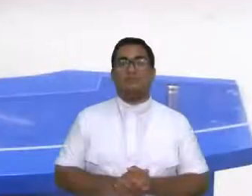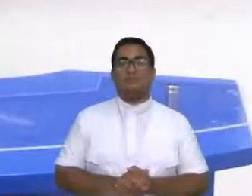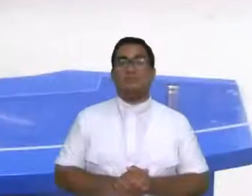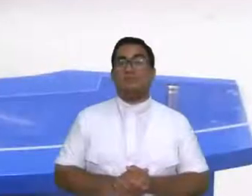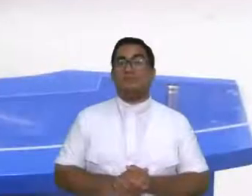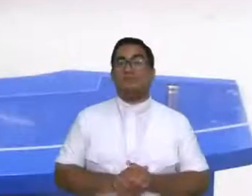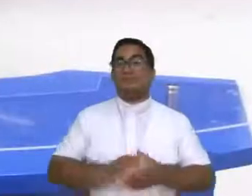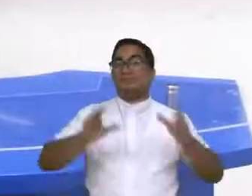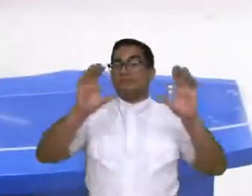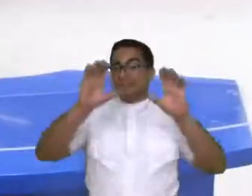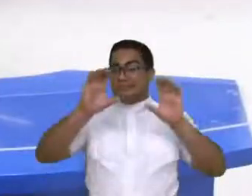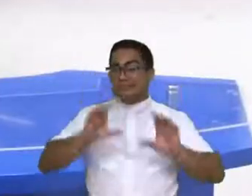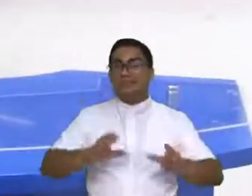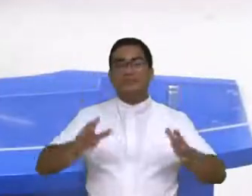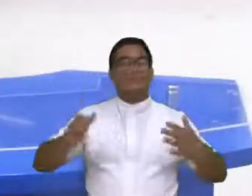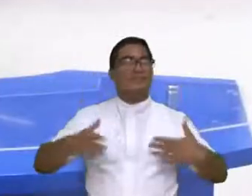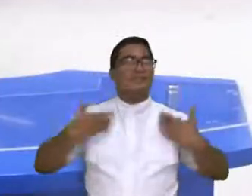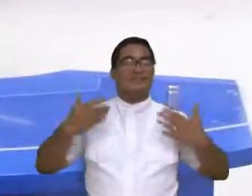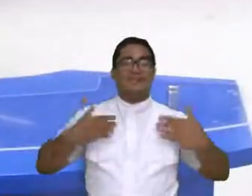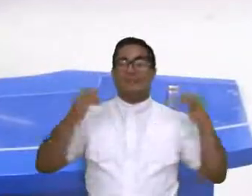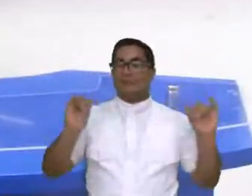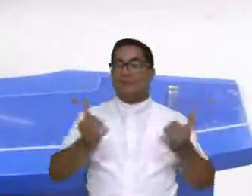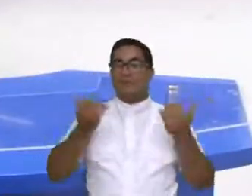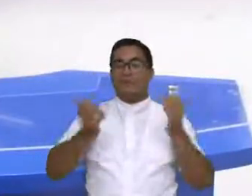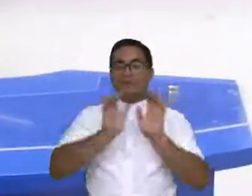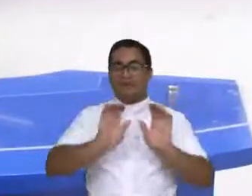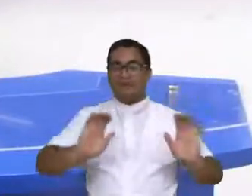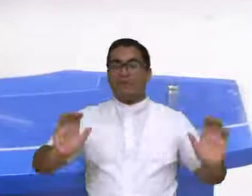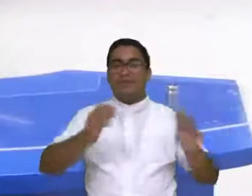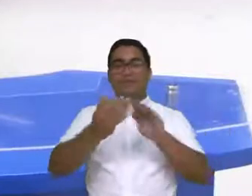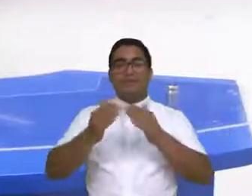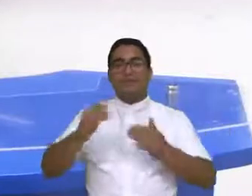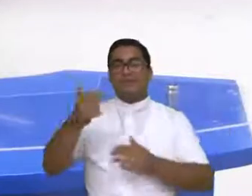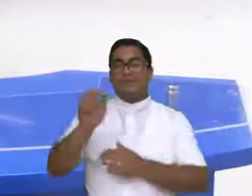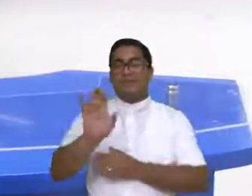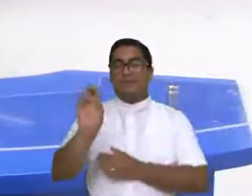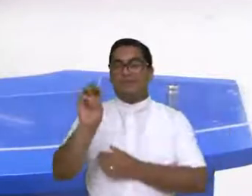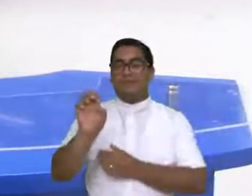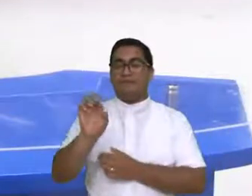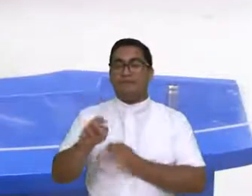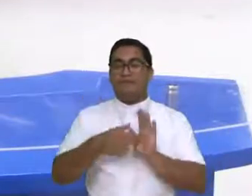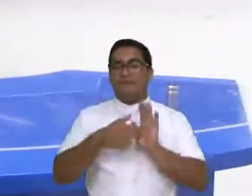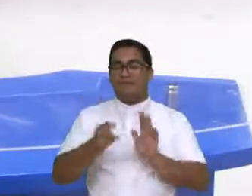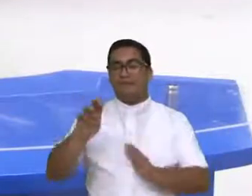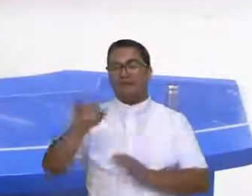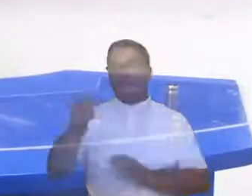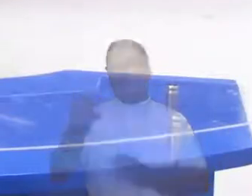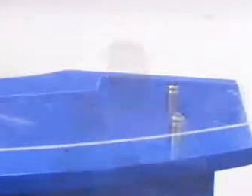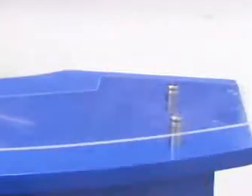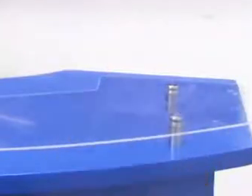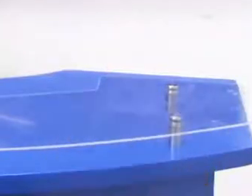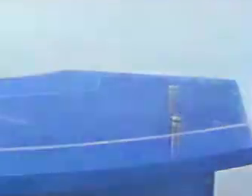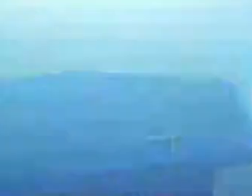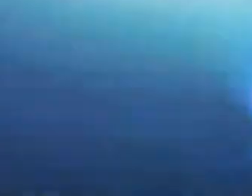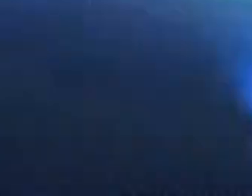Una tarde recreativa vivieron niños y niñas del barrio Germán Pomares. Miguel Carranza nos cuenta.